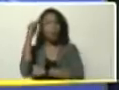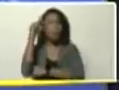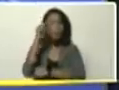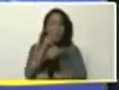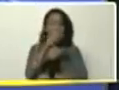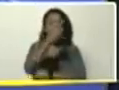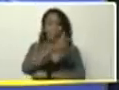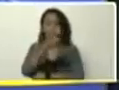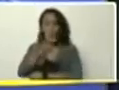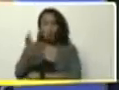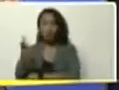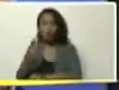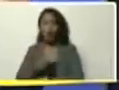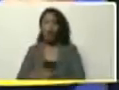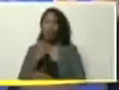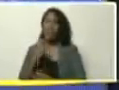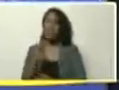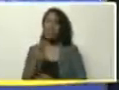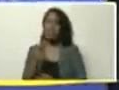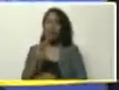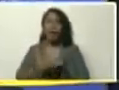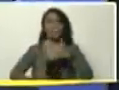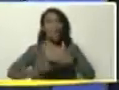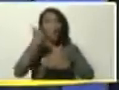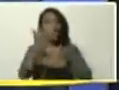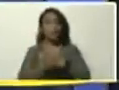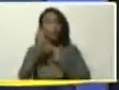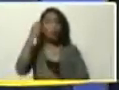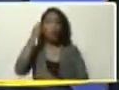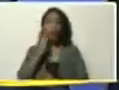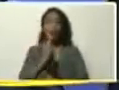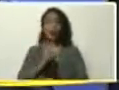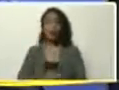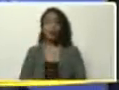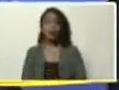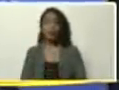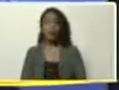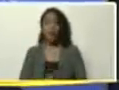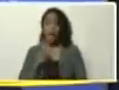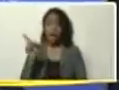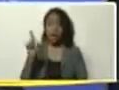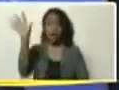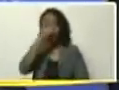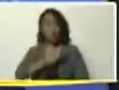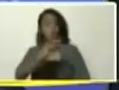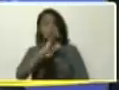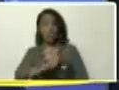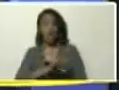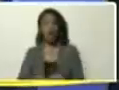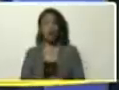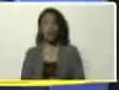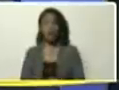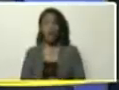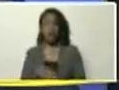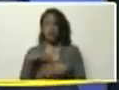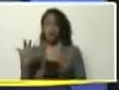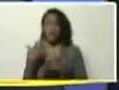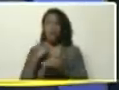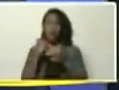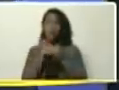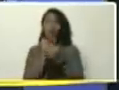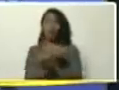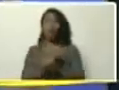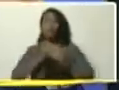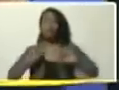ciudadanos, decían que el proyecto de Bolívar, de ser soberanos, de ser